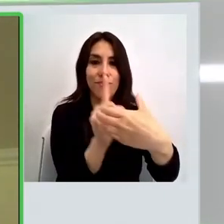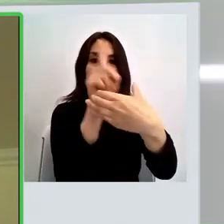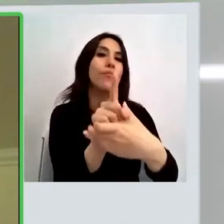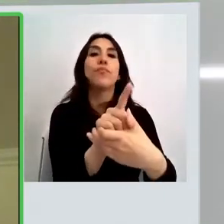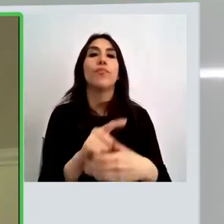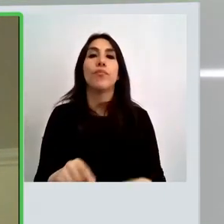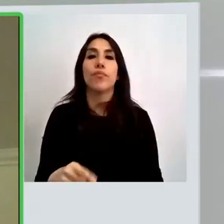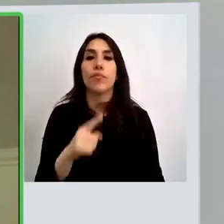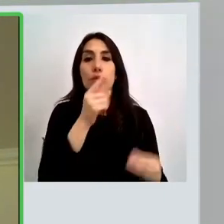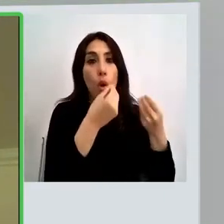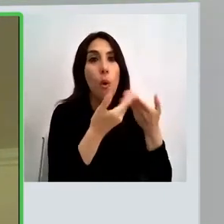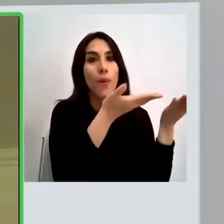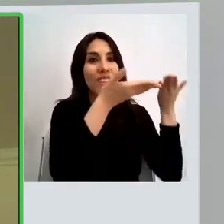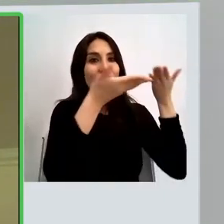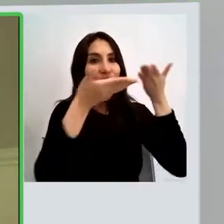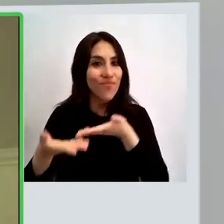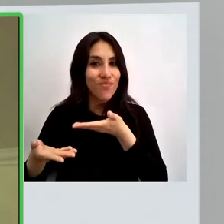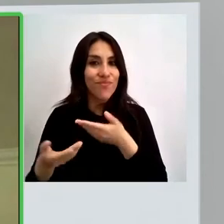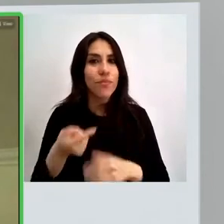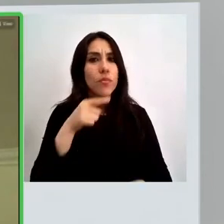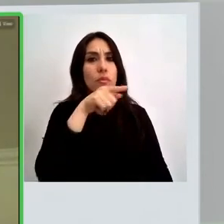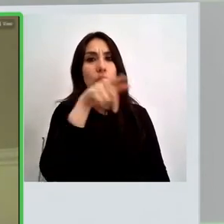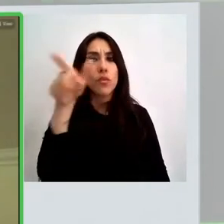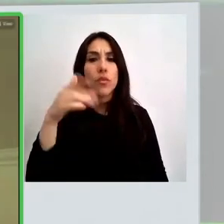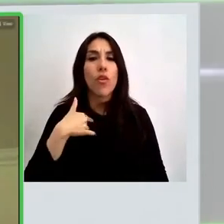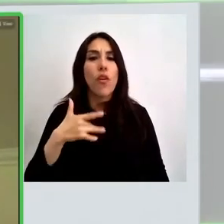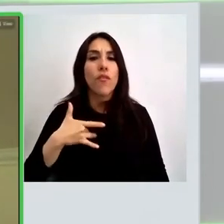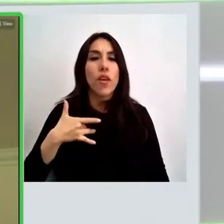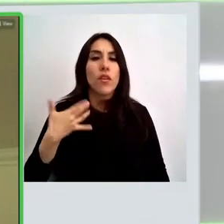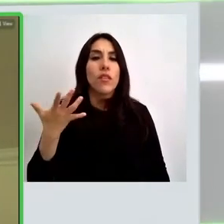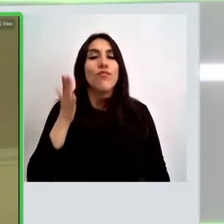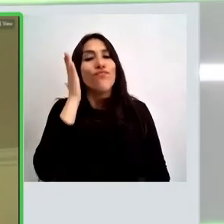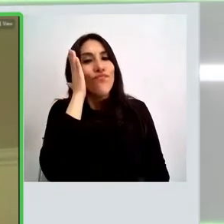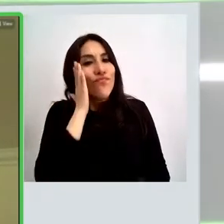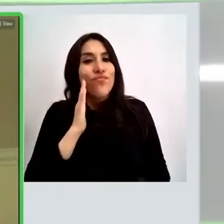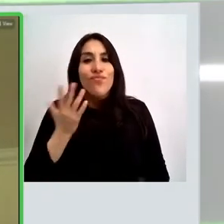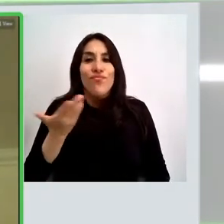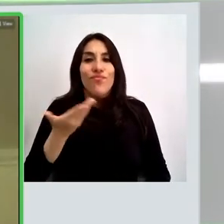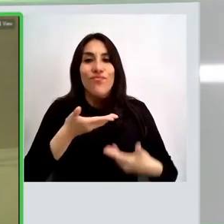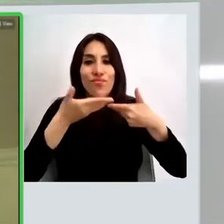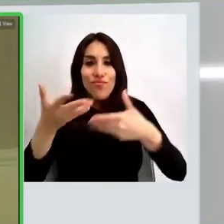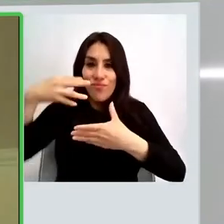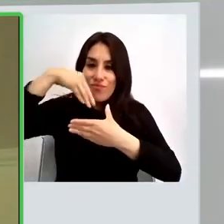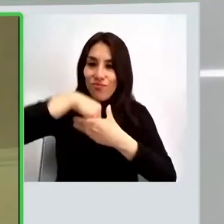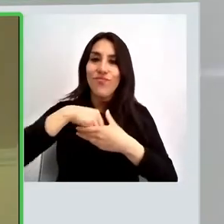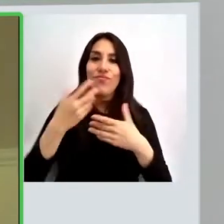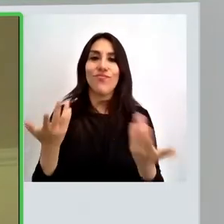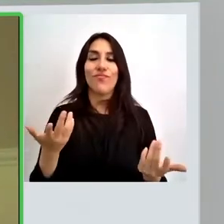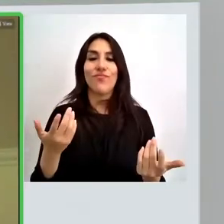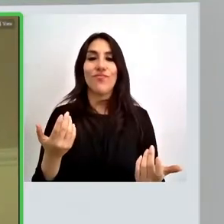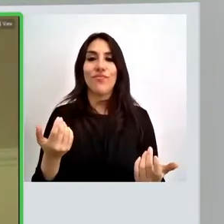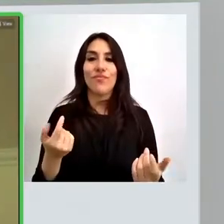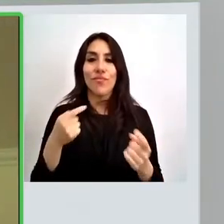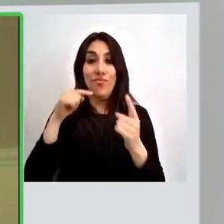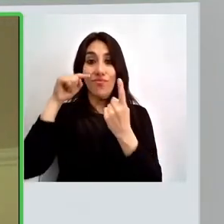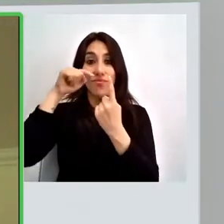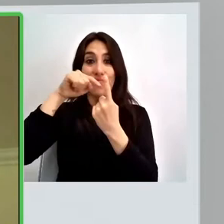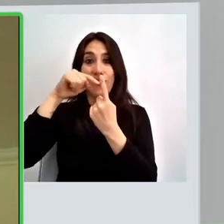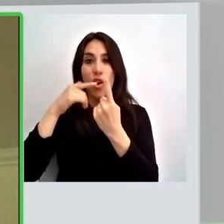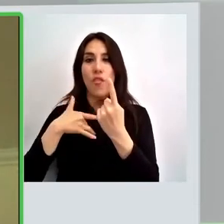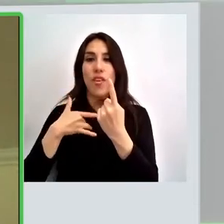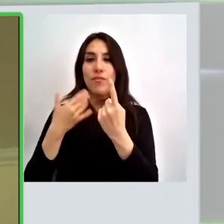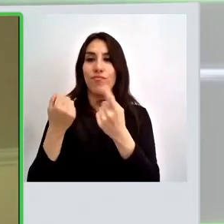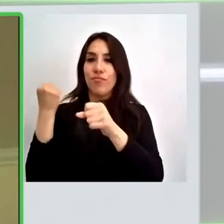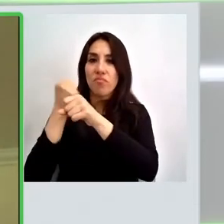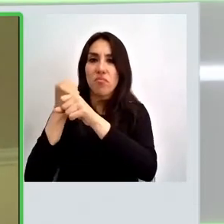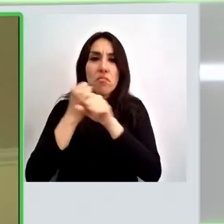trabajadores como cualquier otro y una vez que eso ocurra su productividad va a mejorar entonces ahí